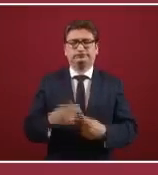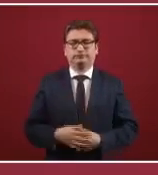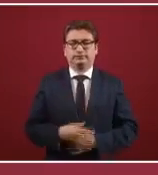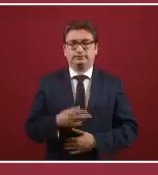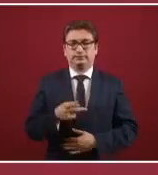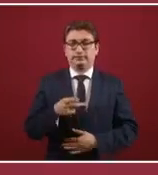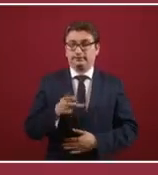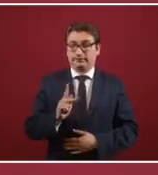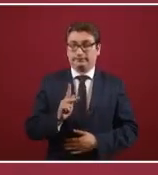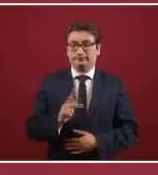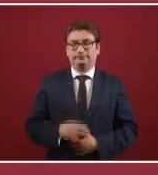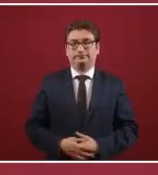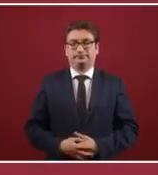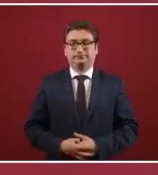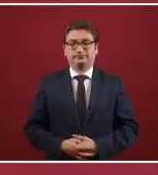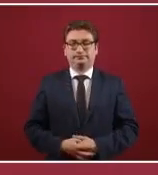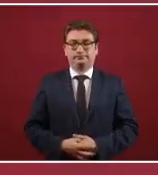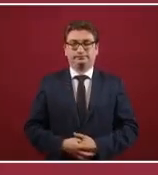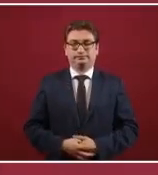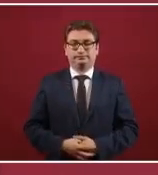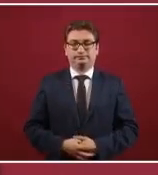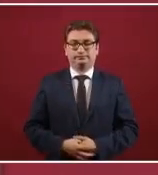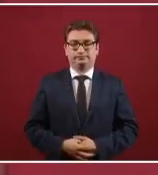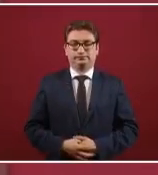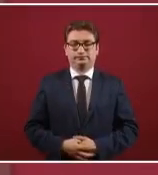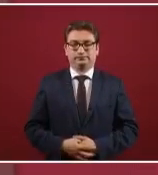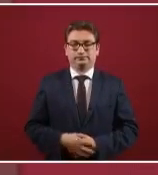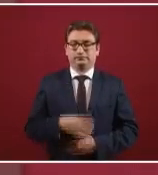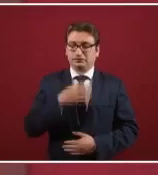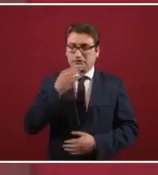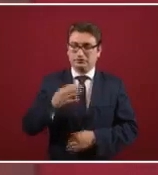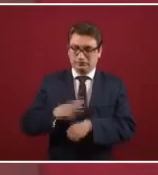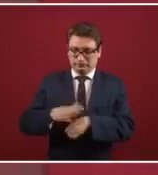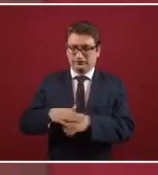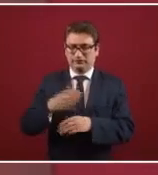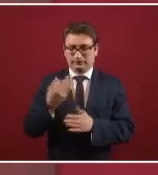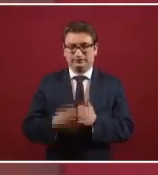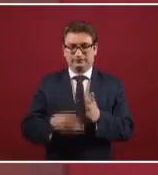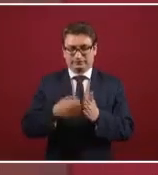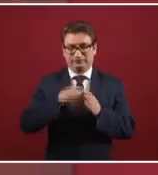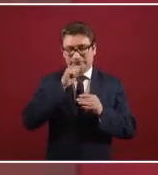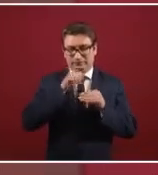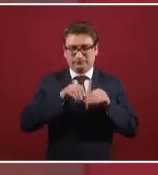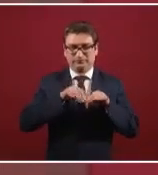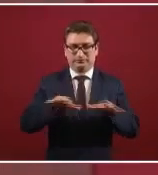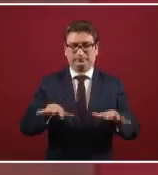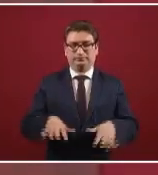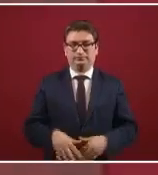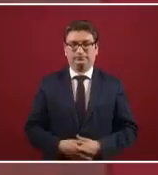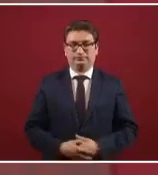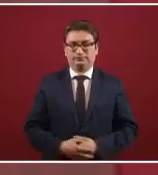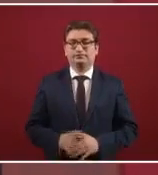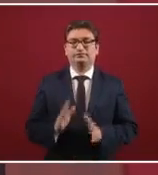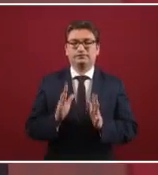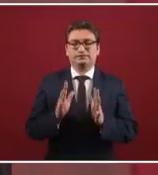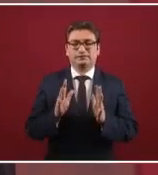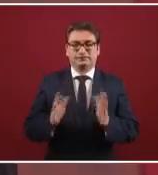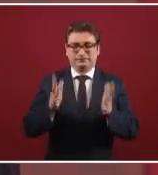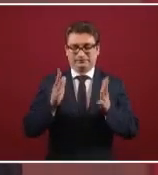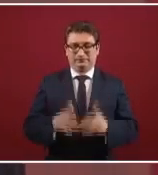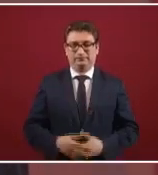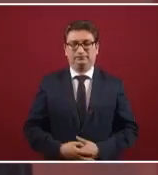pero no está de más recordarles que hace falta este ya